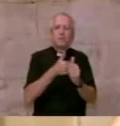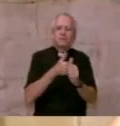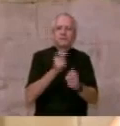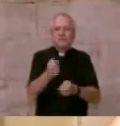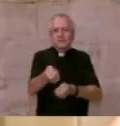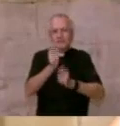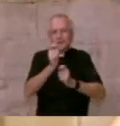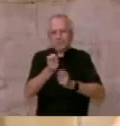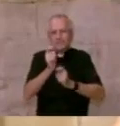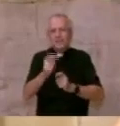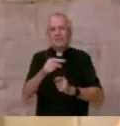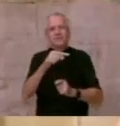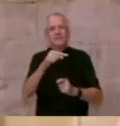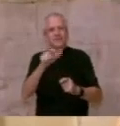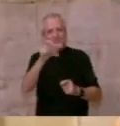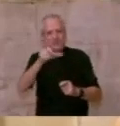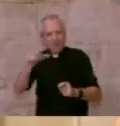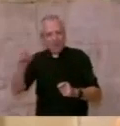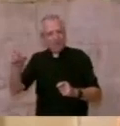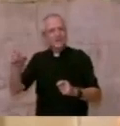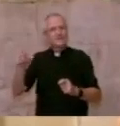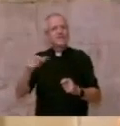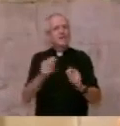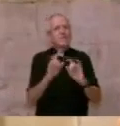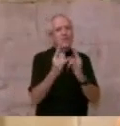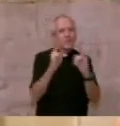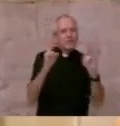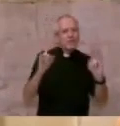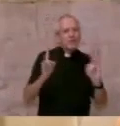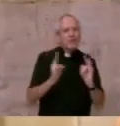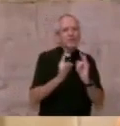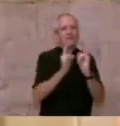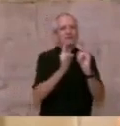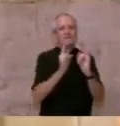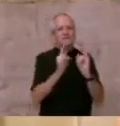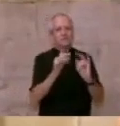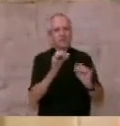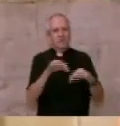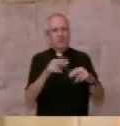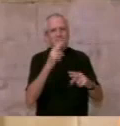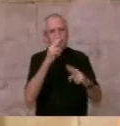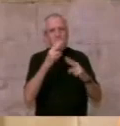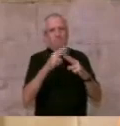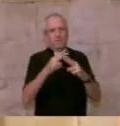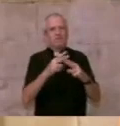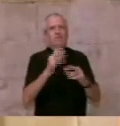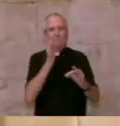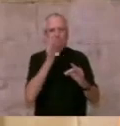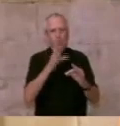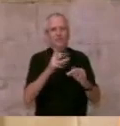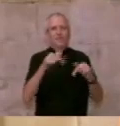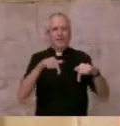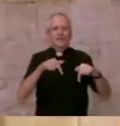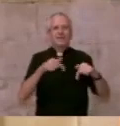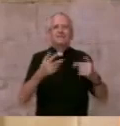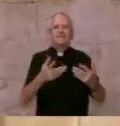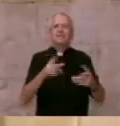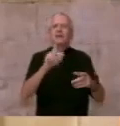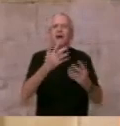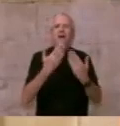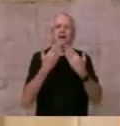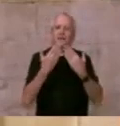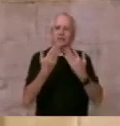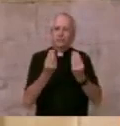ser pescadores de hombres. Y hablando de viñas y viñedos como el bon vi que también hay aquí en esta tierra, agradezco